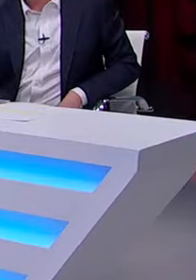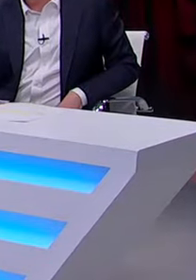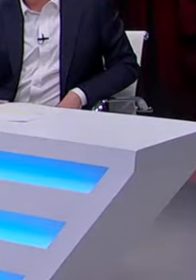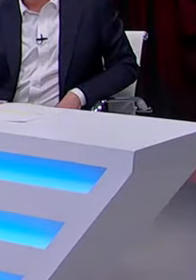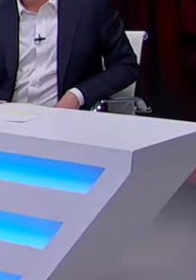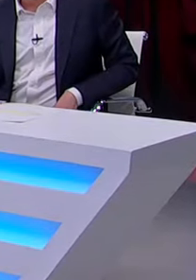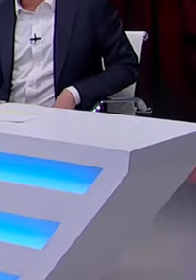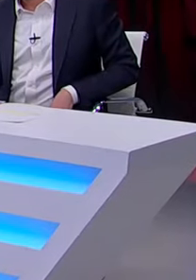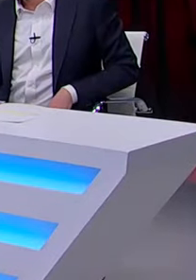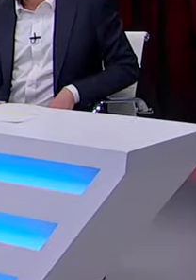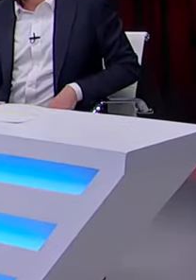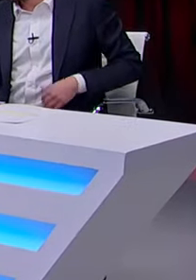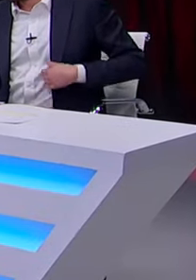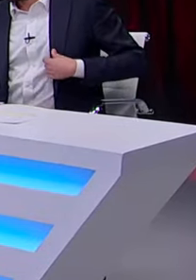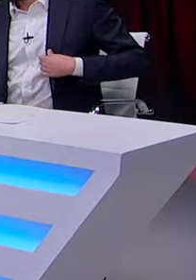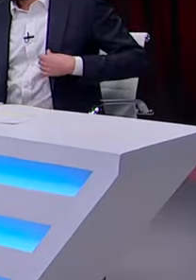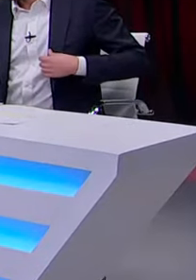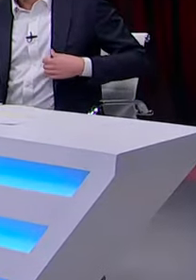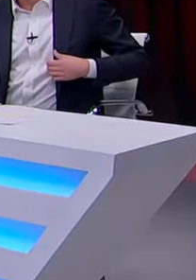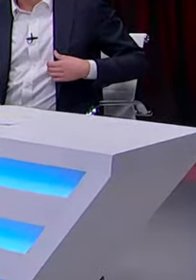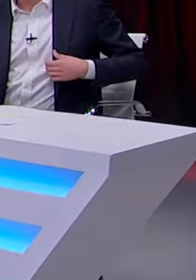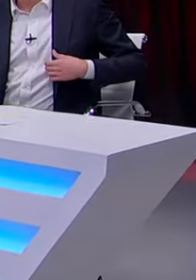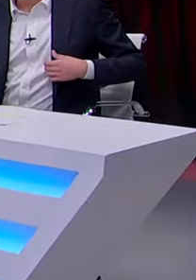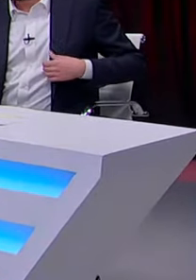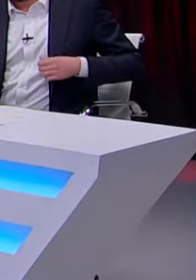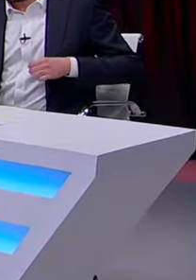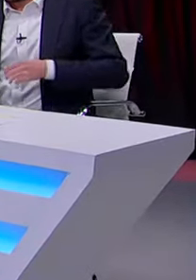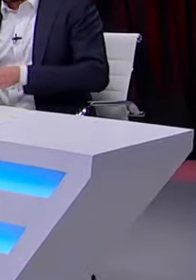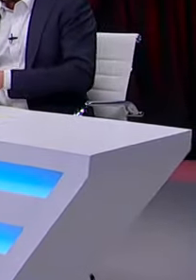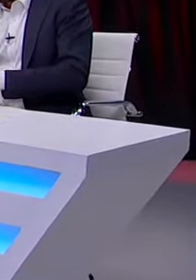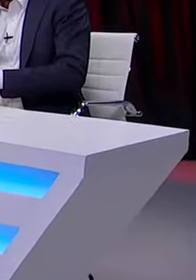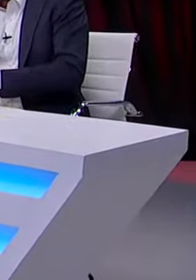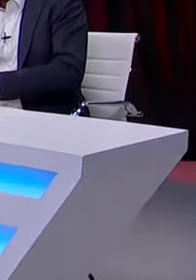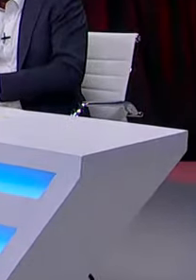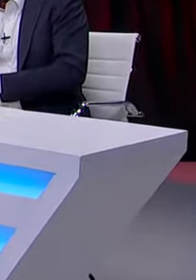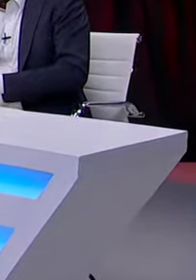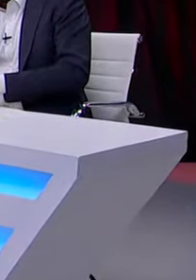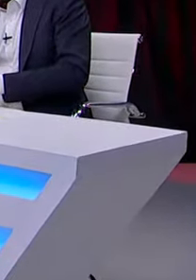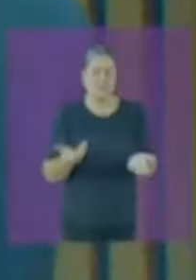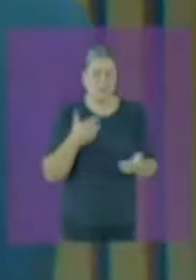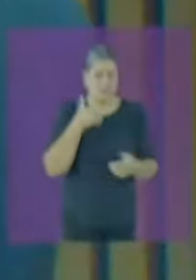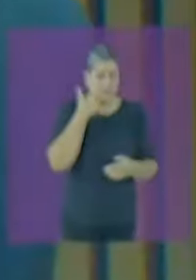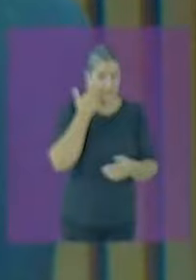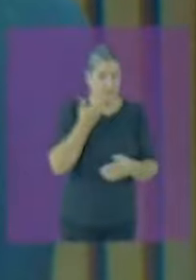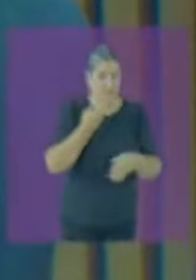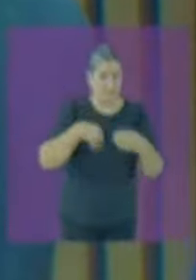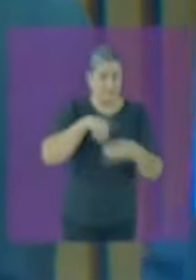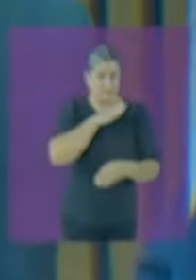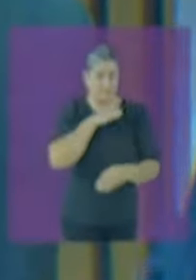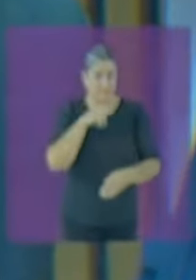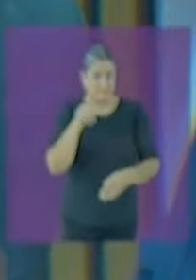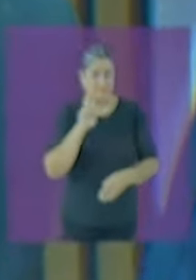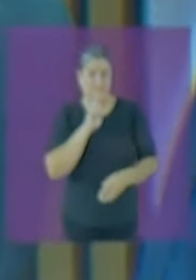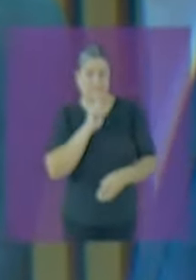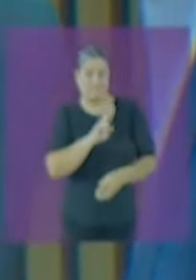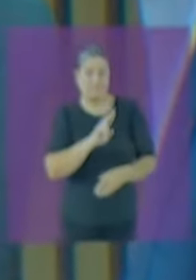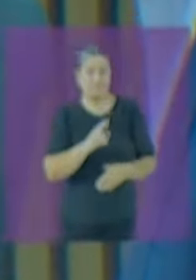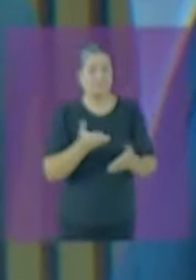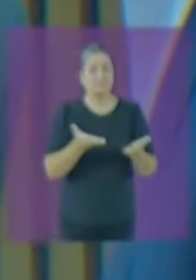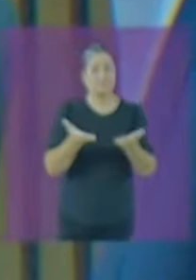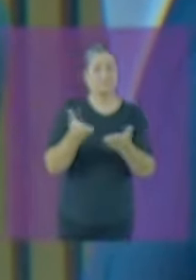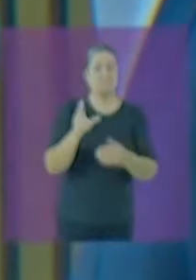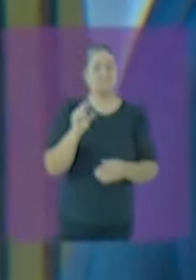clara en todos los reconocimientos que tuvo por su gobierno al frente de la Ciudad de México, reconocimientos incluso hechos